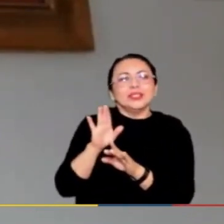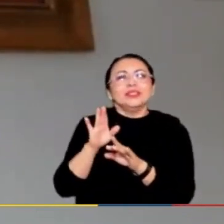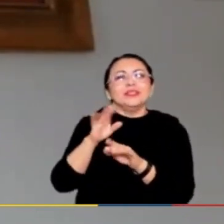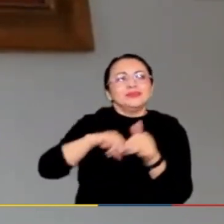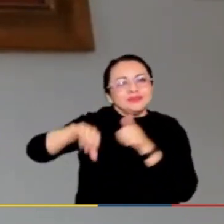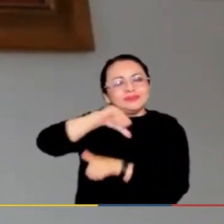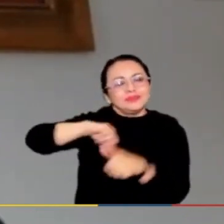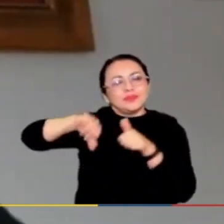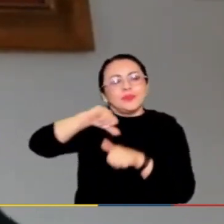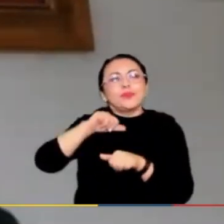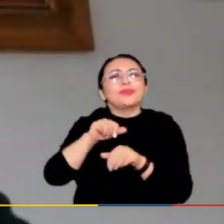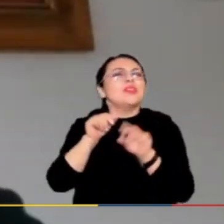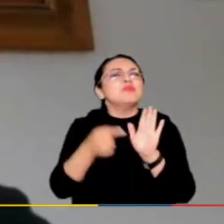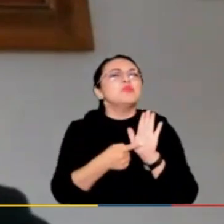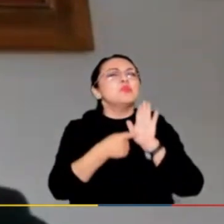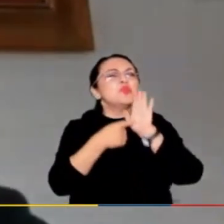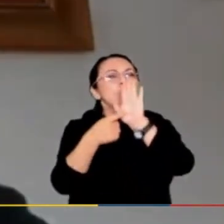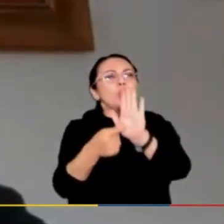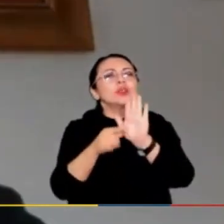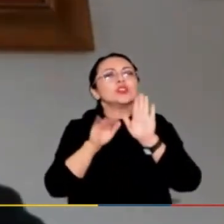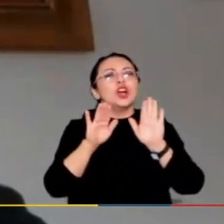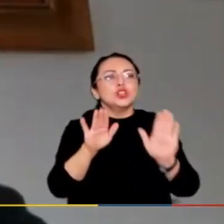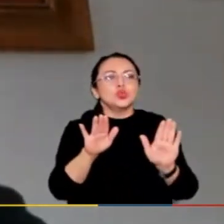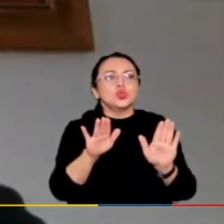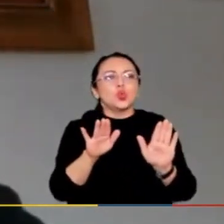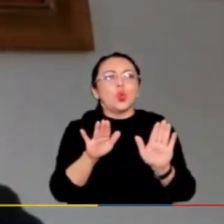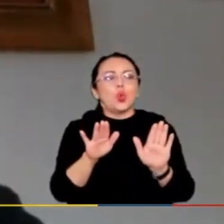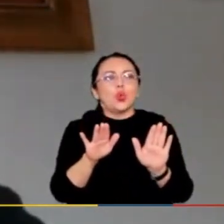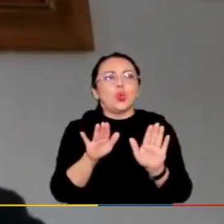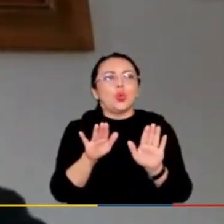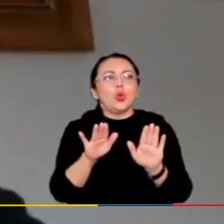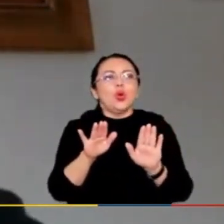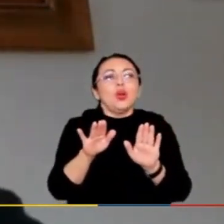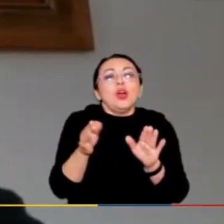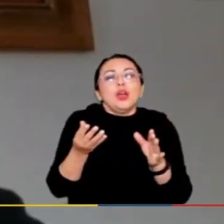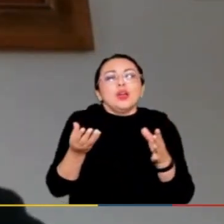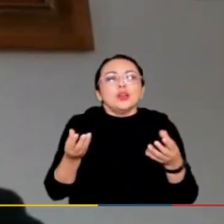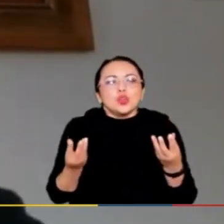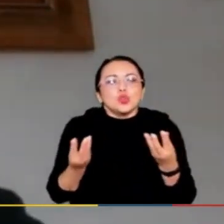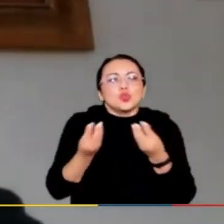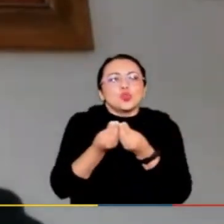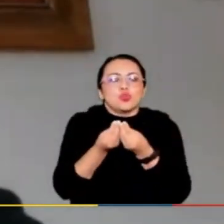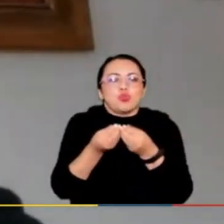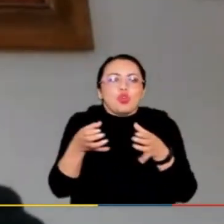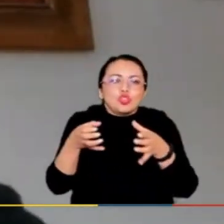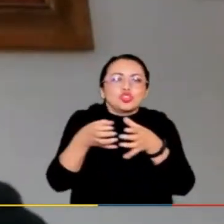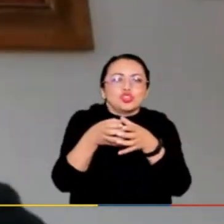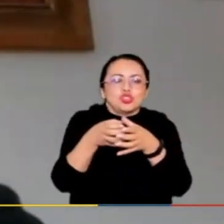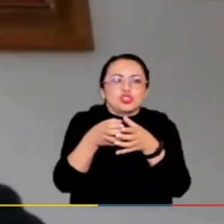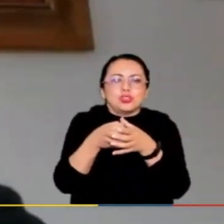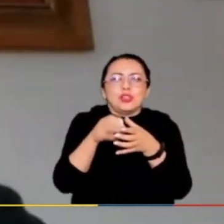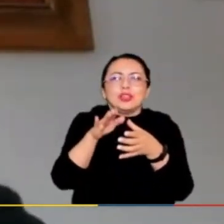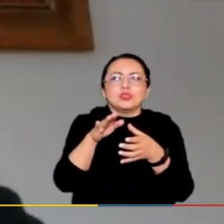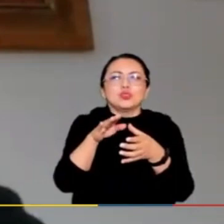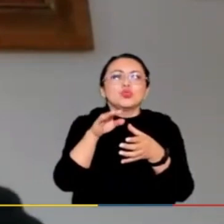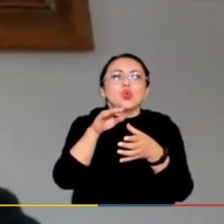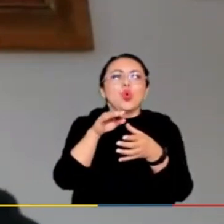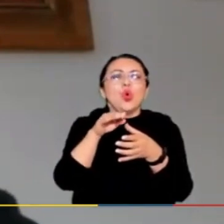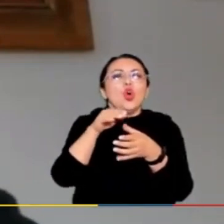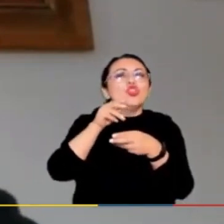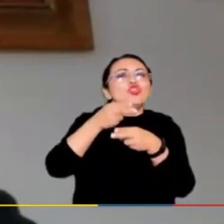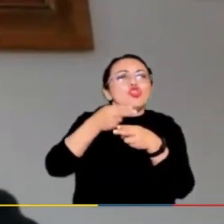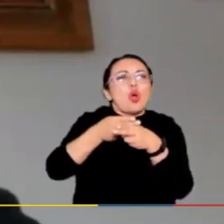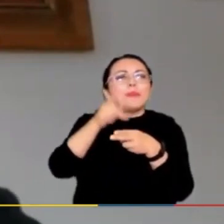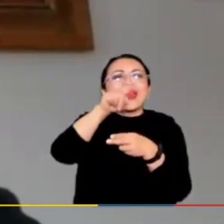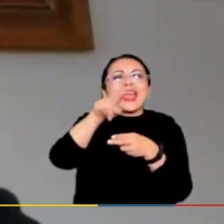resaltar que se trata de un asunto en donde una sociedad, Trade Alliance SAS, en liquidación